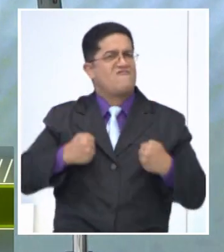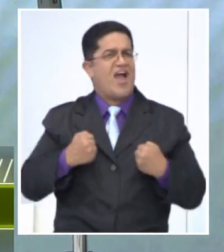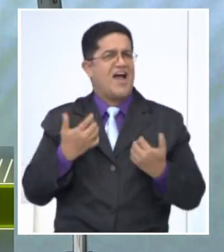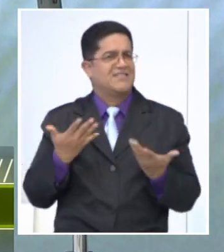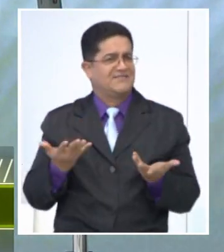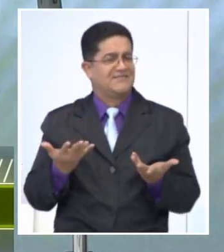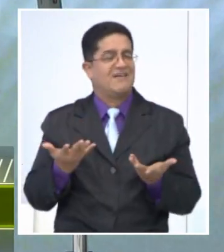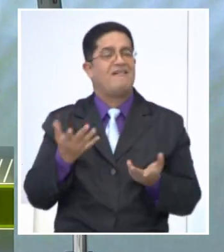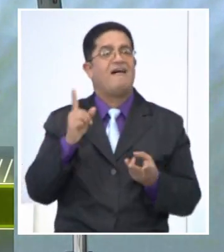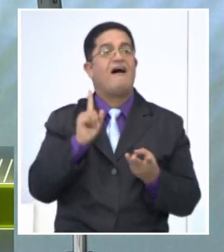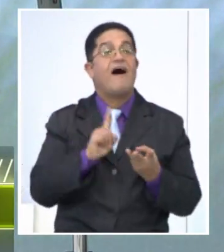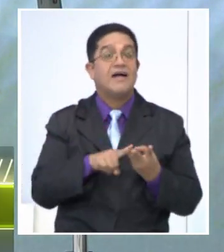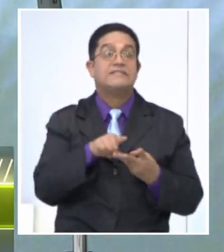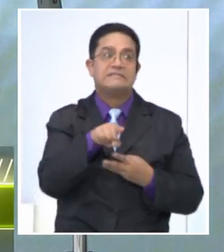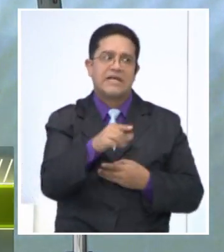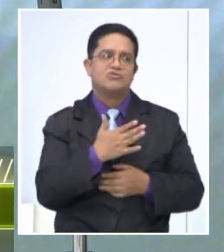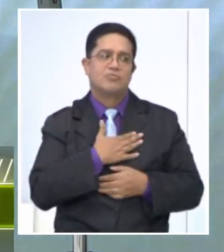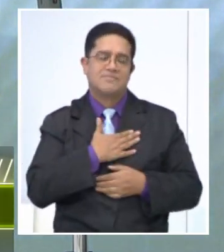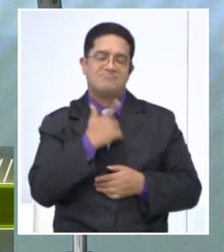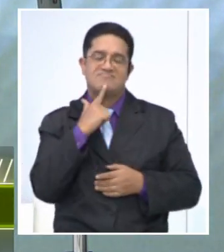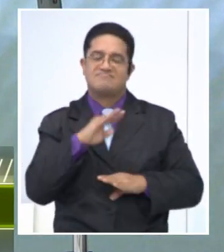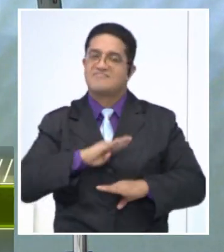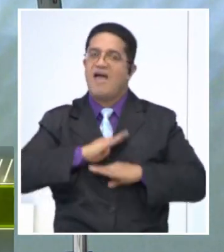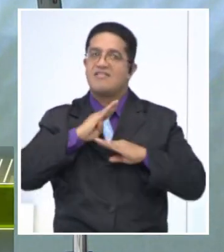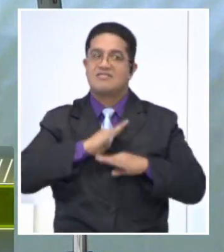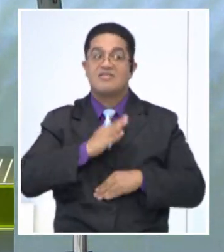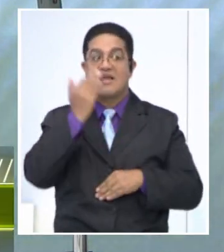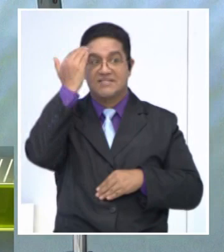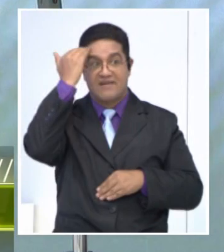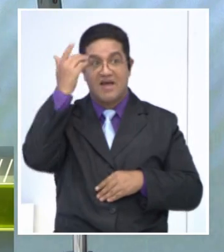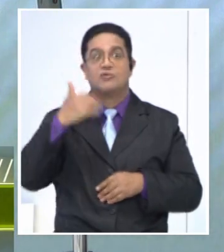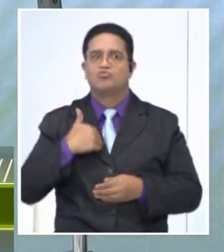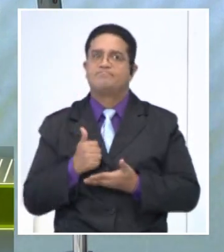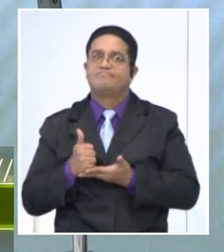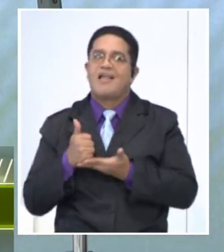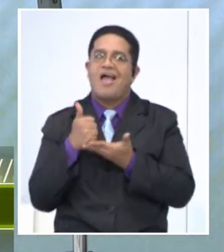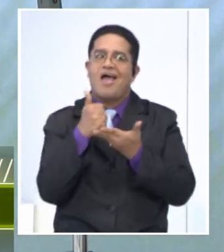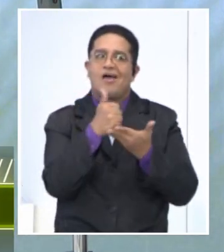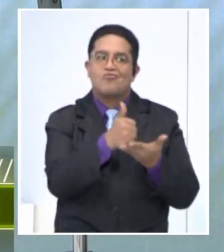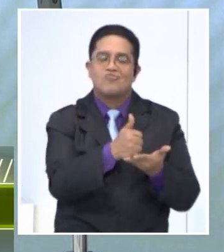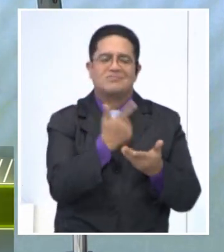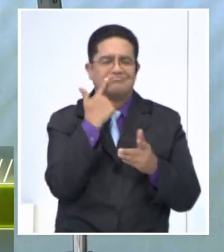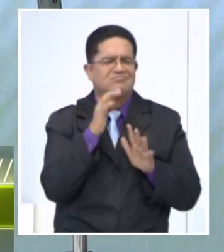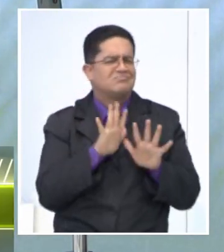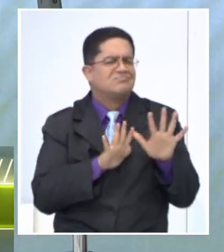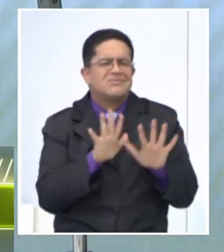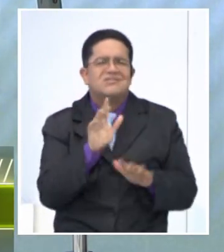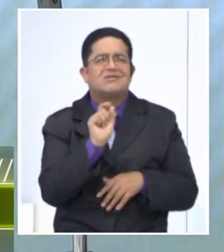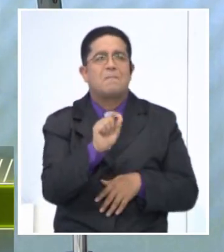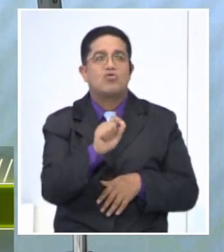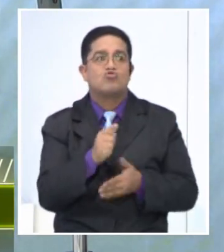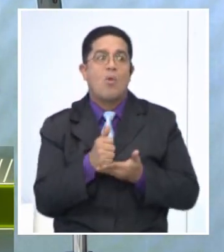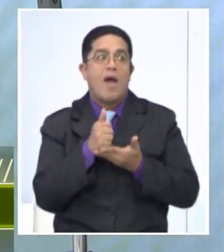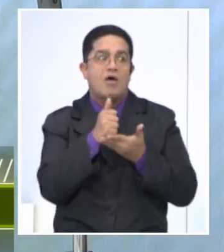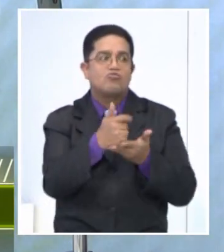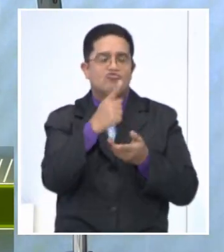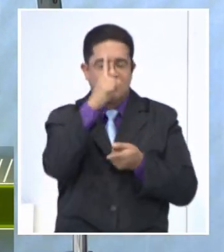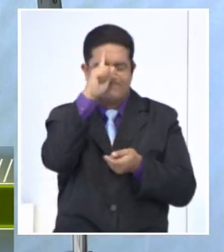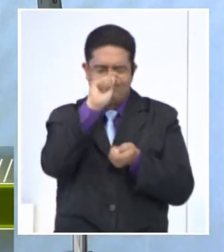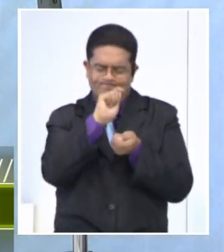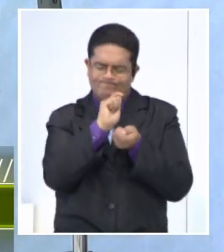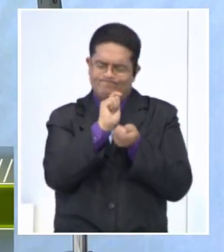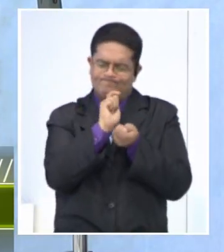las maneras, y eso para mí es muy gratificante, saber que pude con 15 minutos de tratamiento Contribuir. poder lograr embellecer a